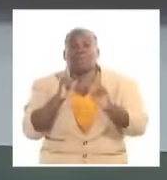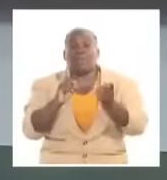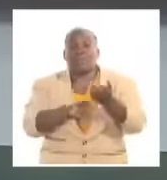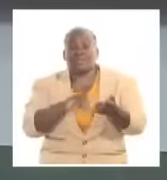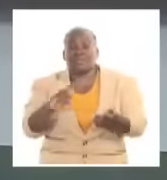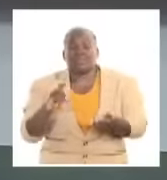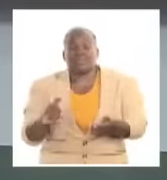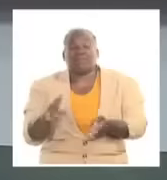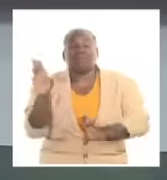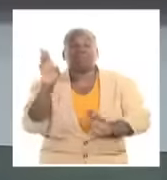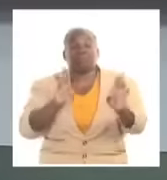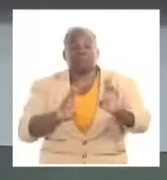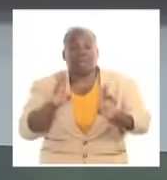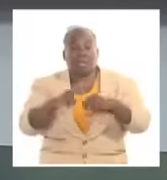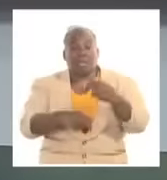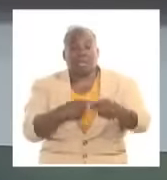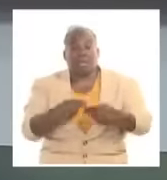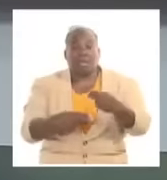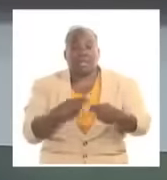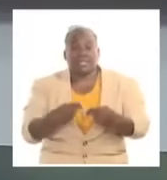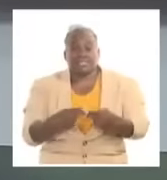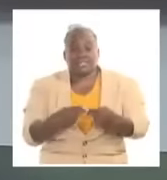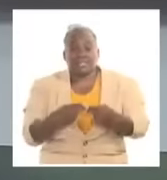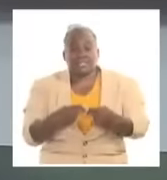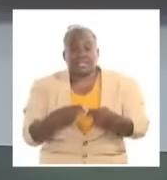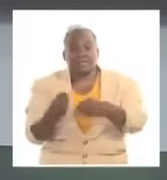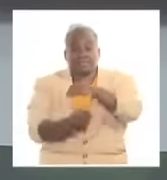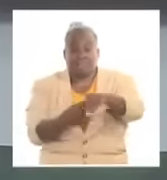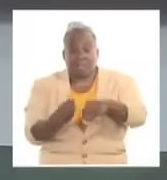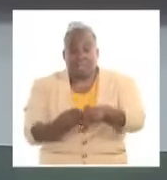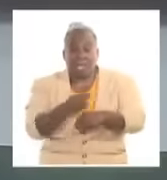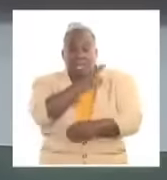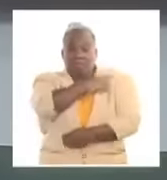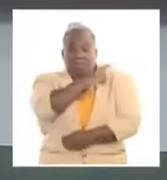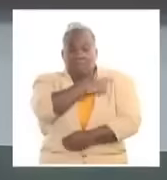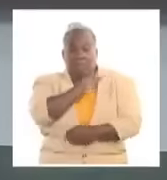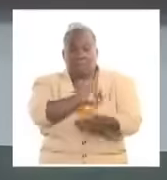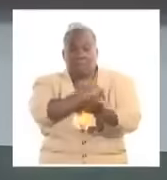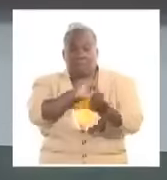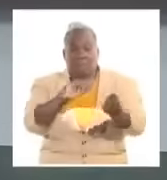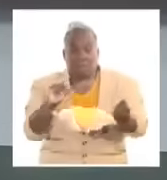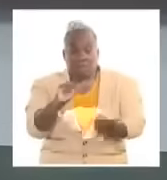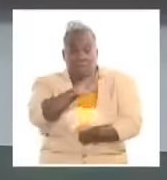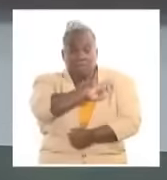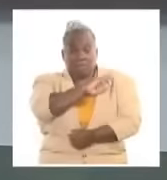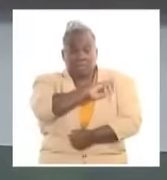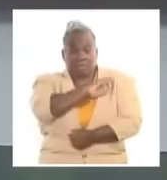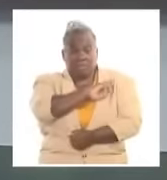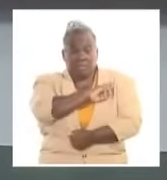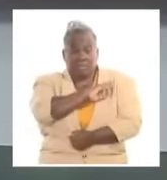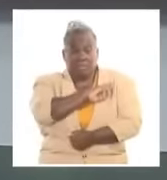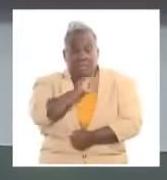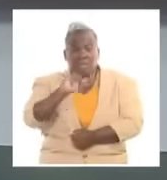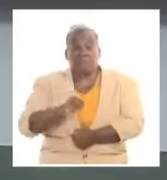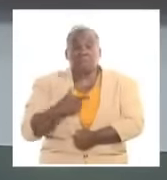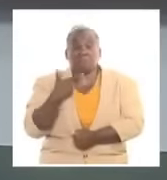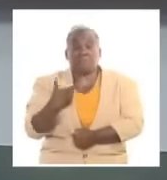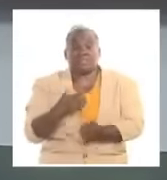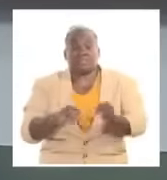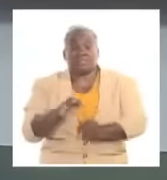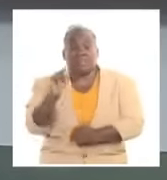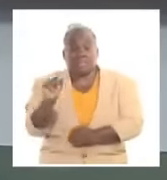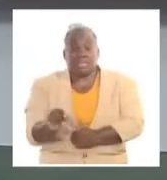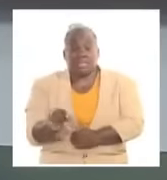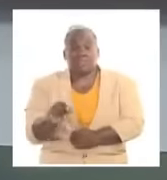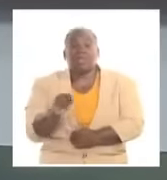acordó realizar los siguientes movimientos de cuadros. Liberar de sus responsabilidades como viceprimer ministro y ministro